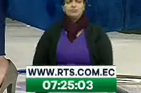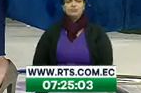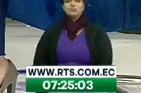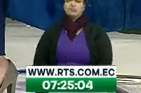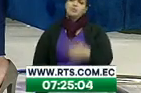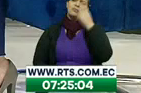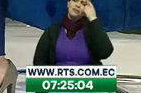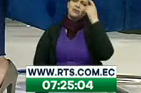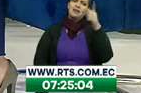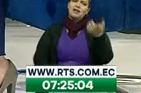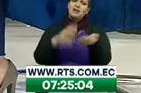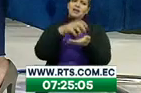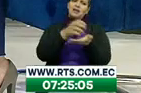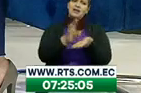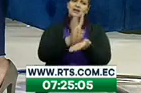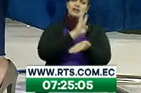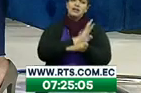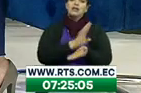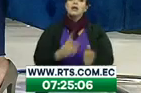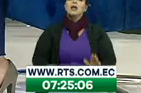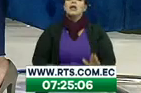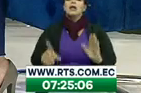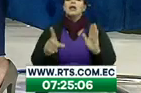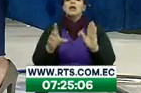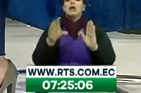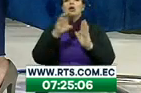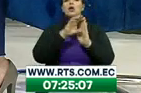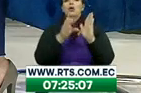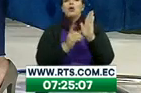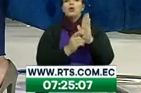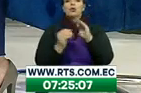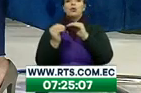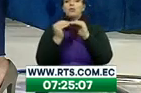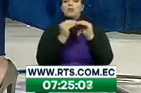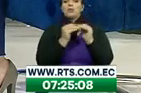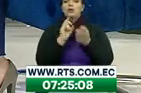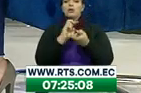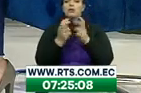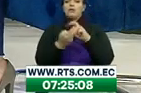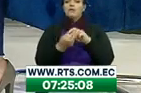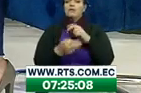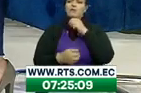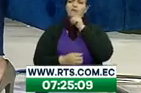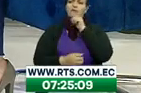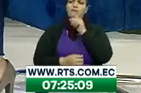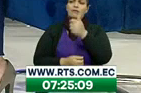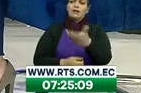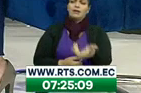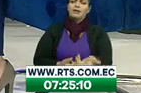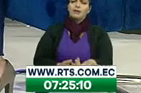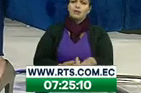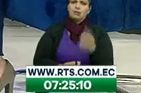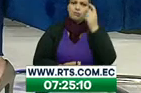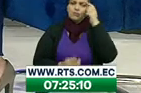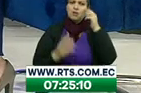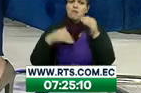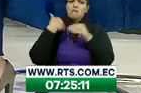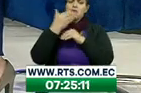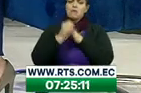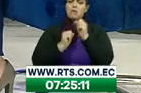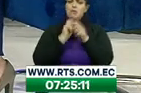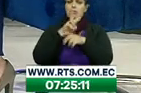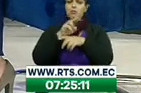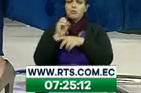al Código de la Democracia? ¿Garantiza ese código unas elecciones transparentes para el 2021? Y lo más